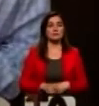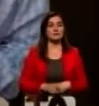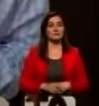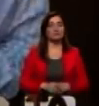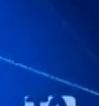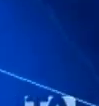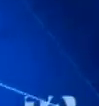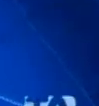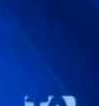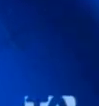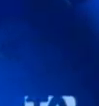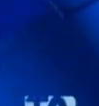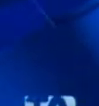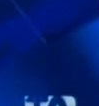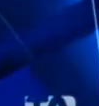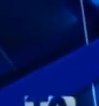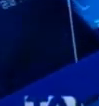horas.